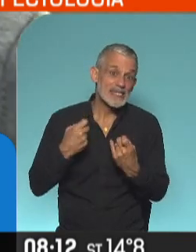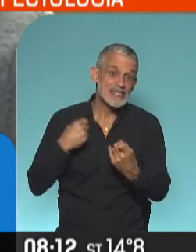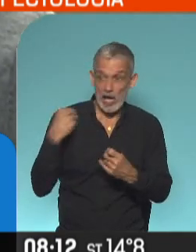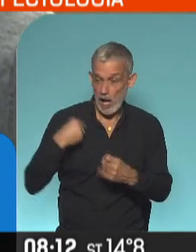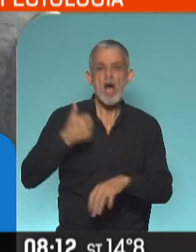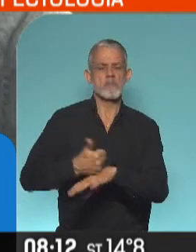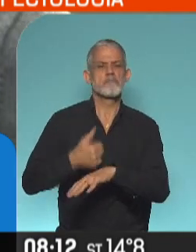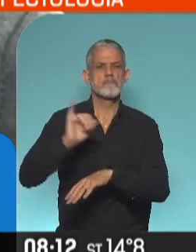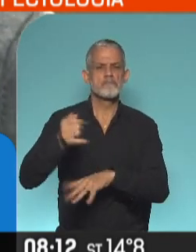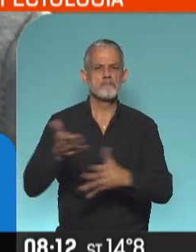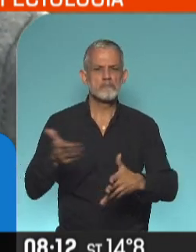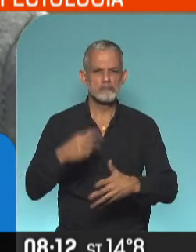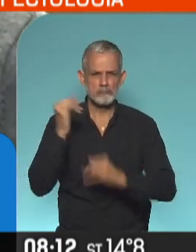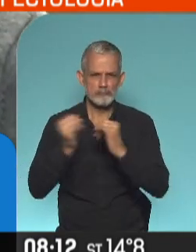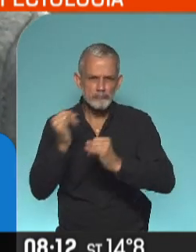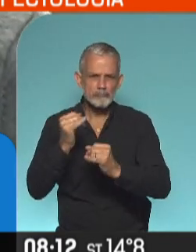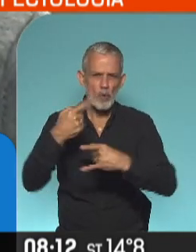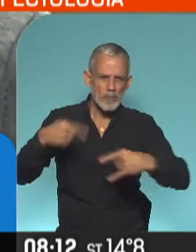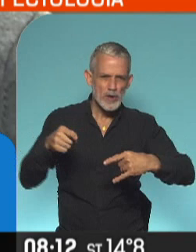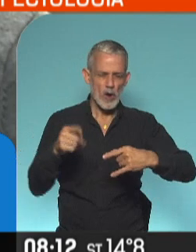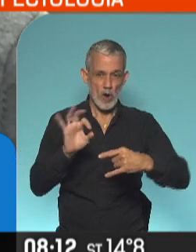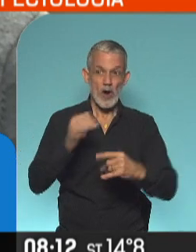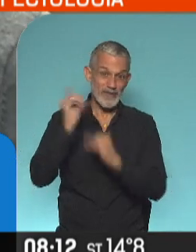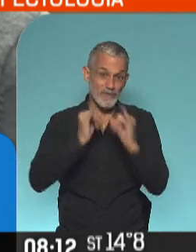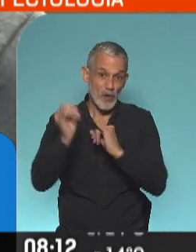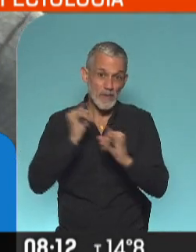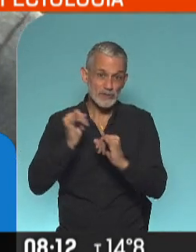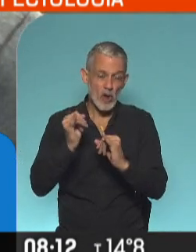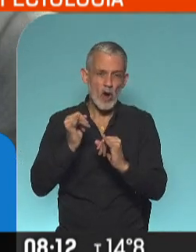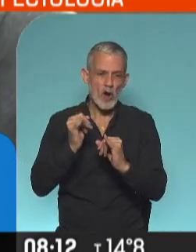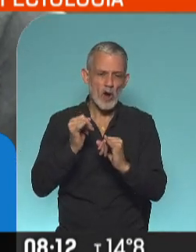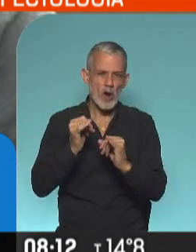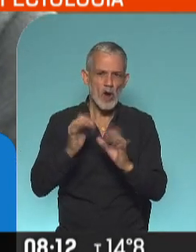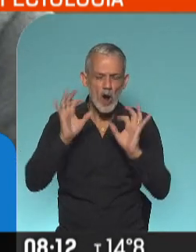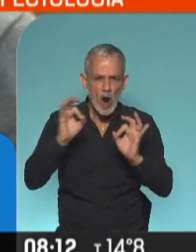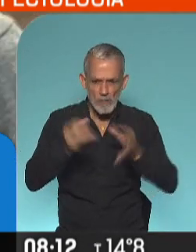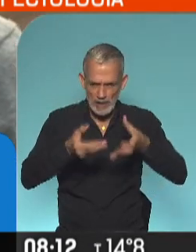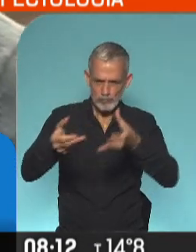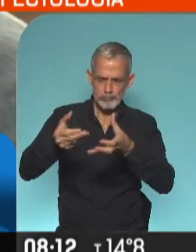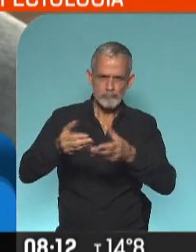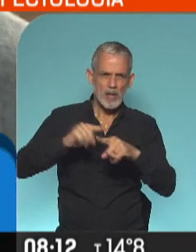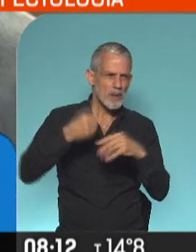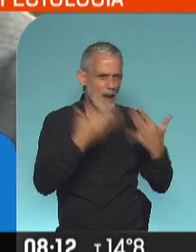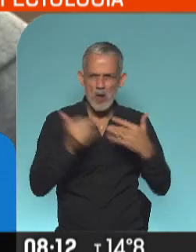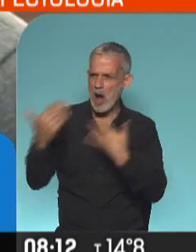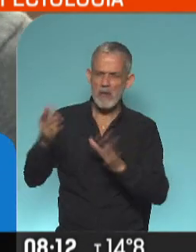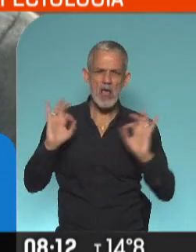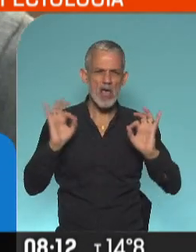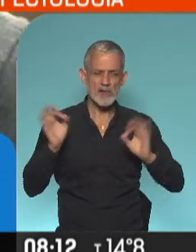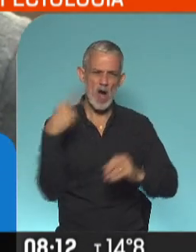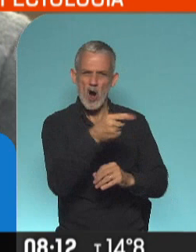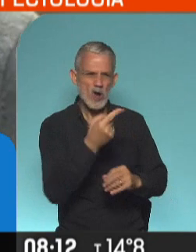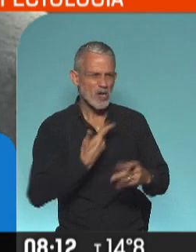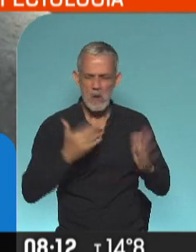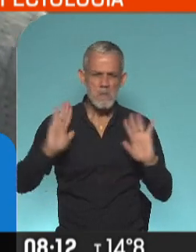¿no? Y ojalá y dando de alguna manera la información menos sesgada posible, sin ningún partidismo, sin ningún oficialismo ni